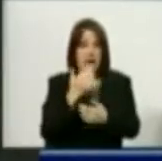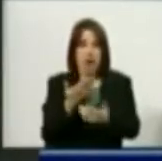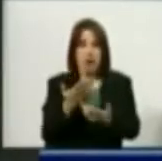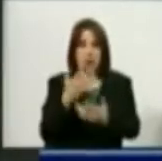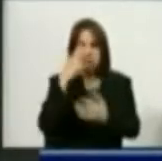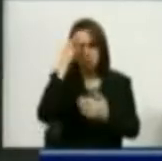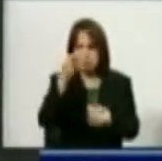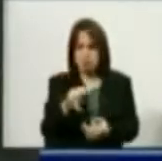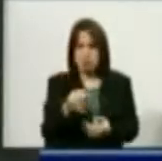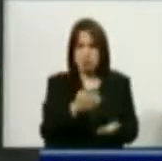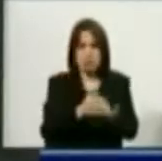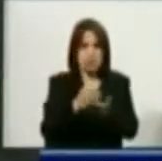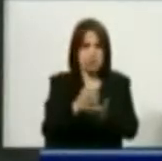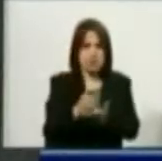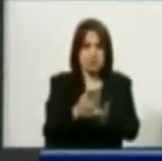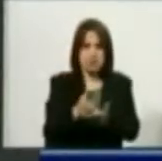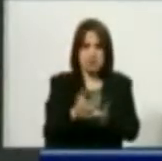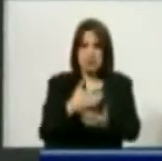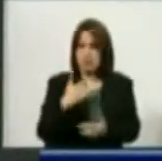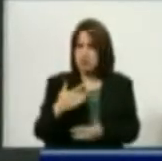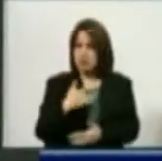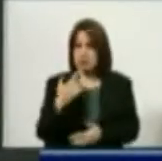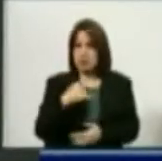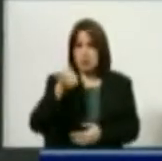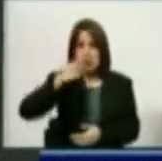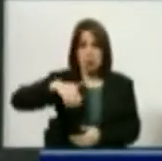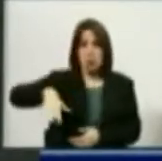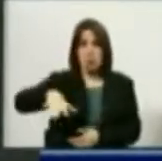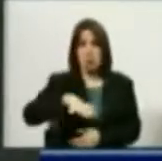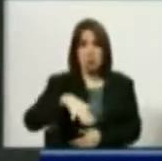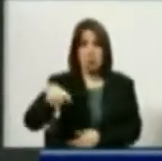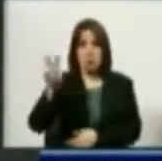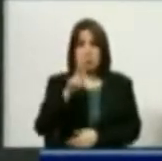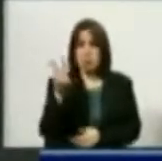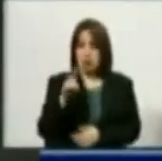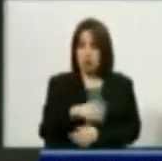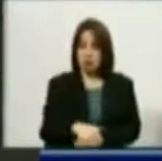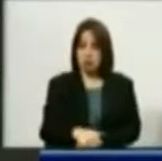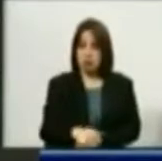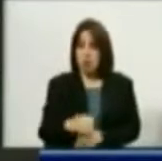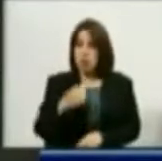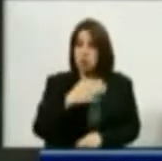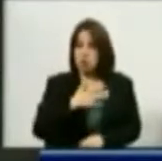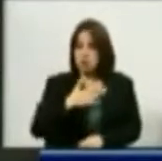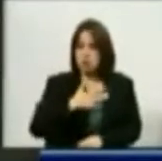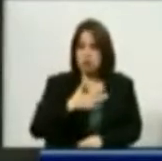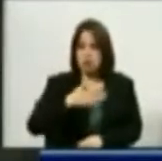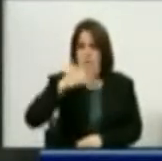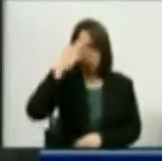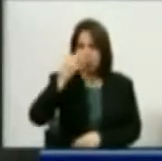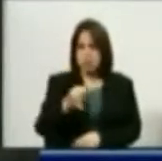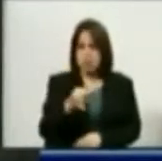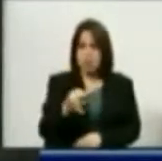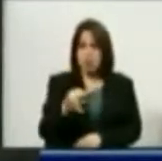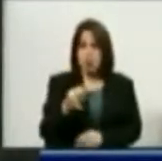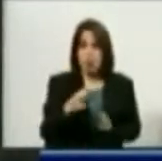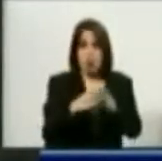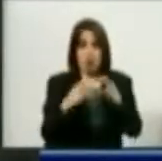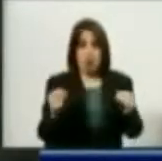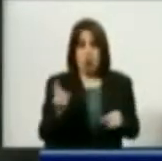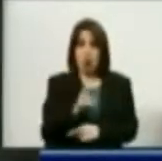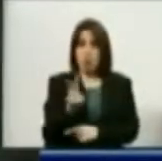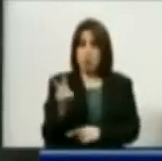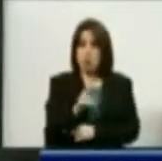No es eso lo que está sintiendo el pueblo venezolano yo estoy seguro que todos los venezolanos